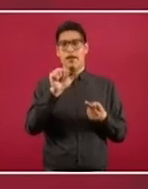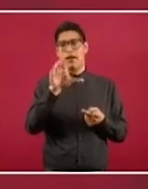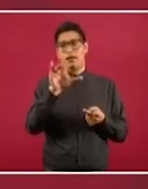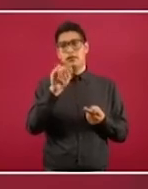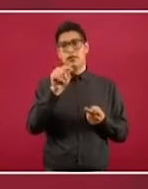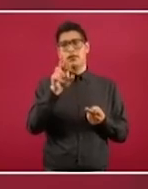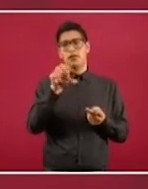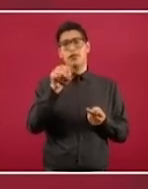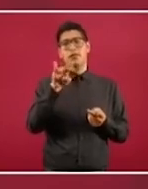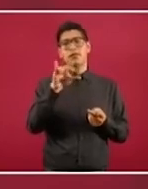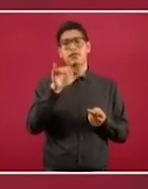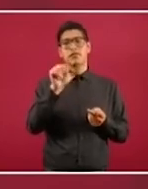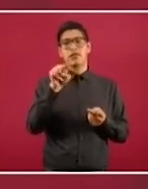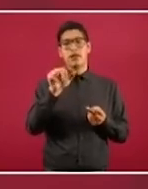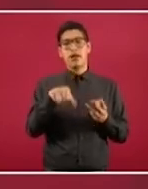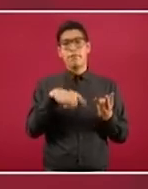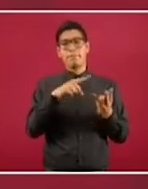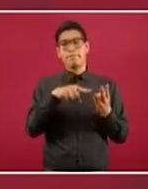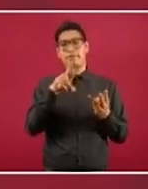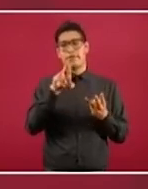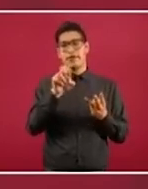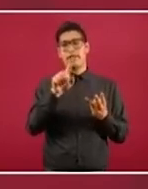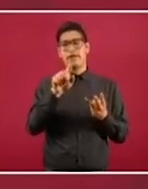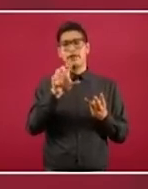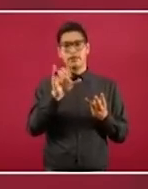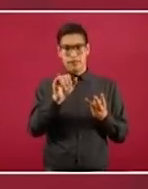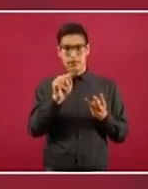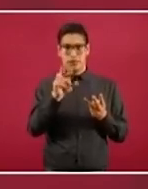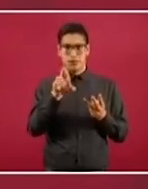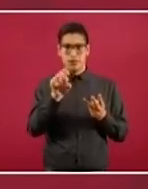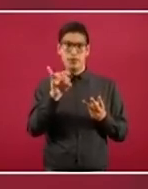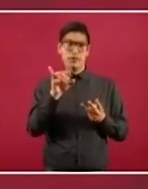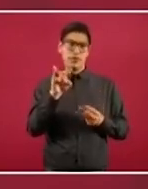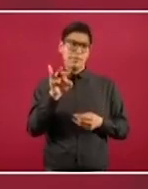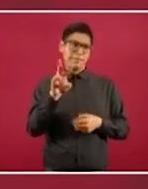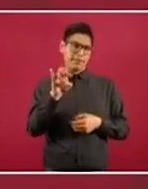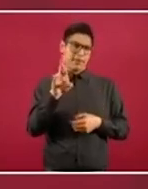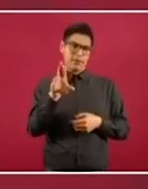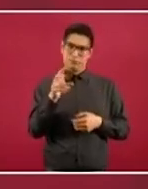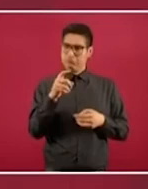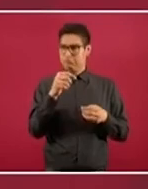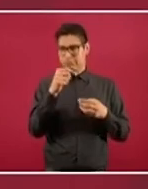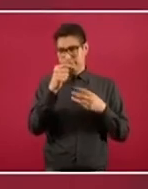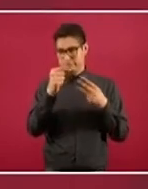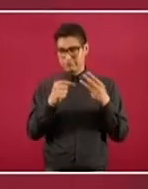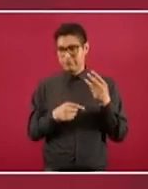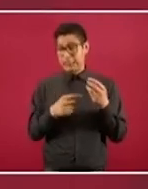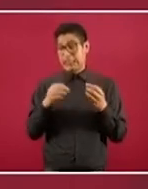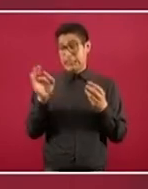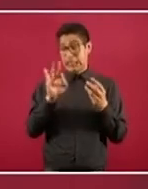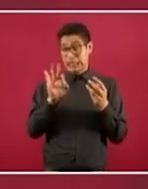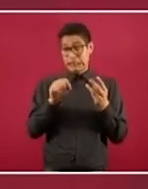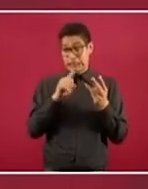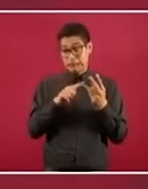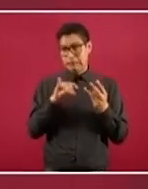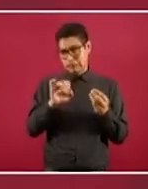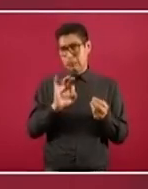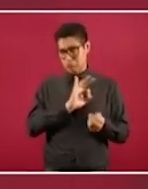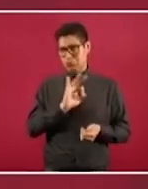el remdesivir, que quizás sea el que más probabilidades tenga de controlar a la enfermedad, al virus.